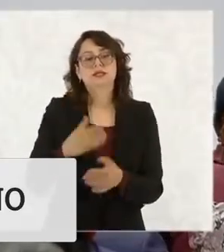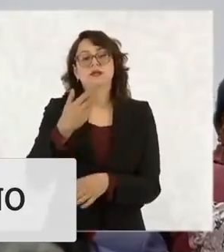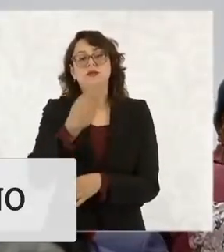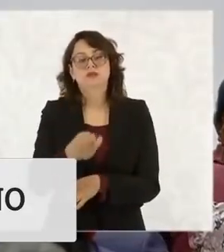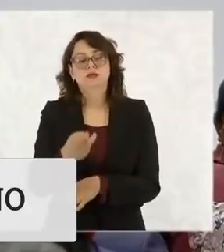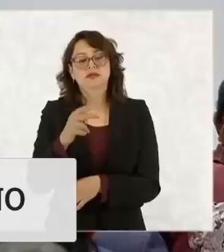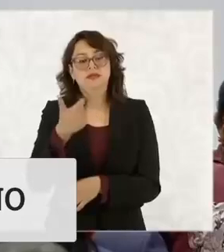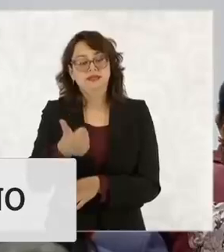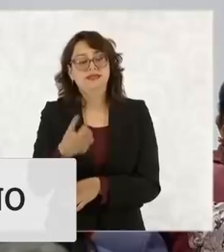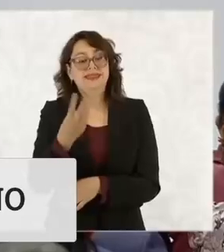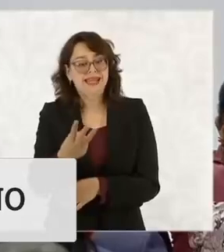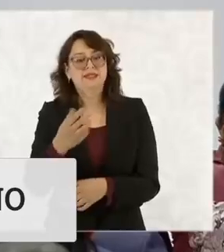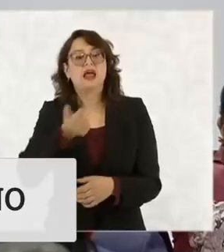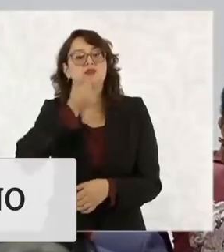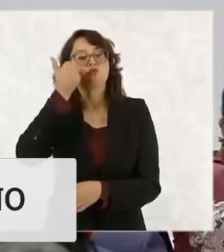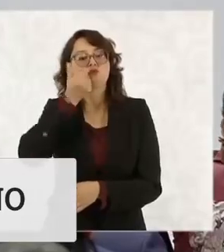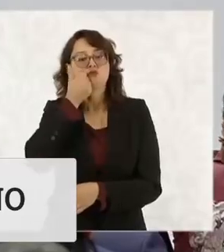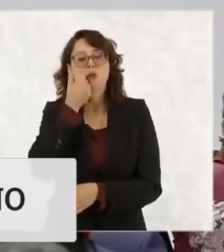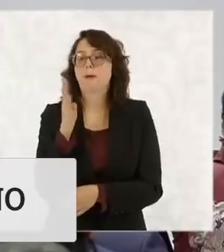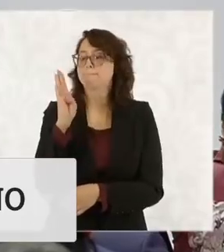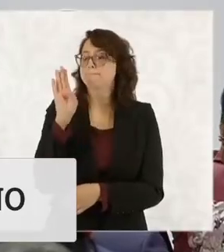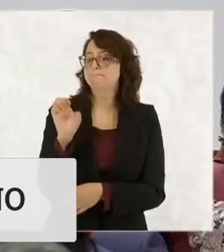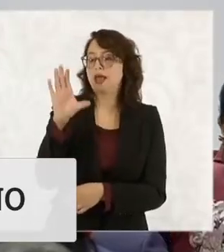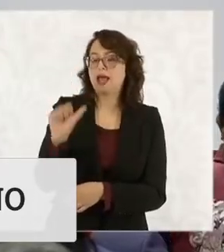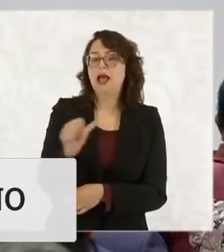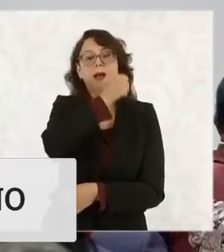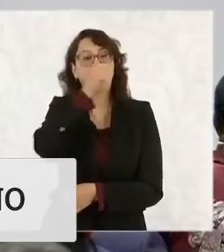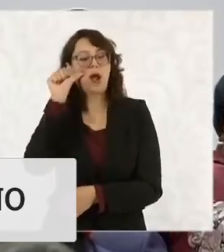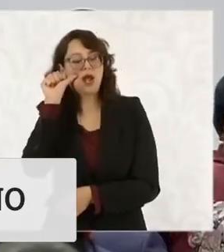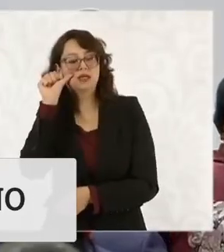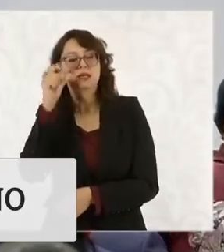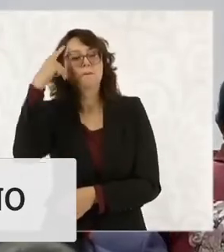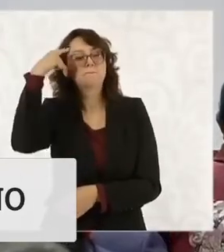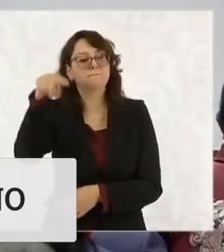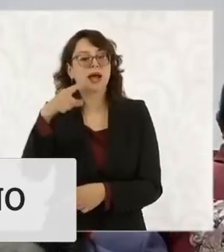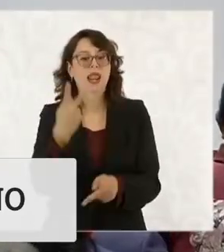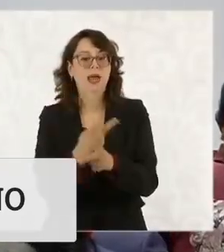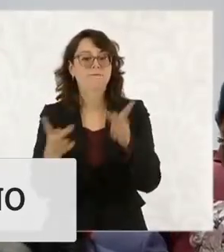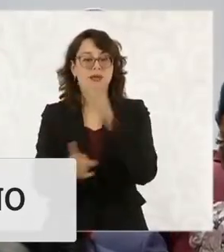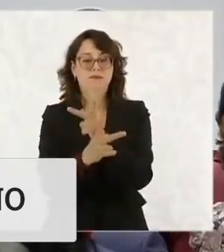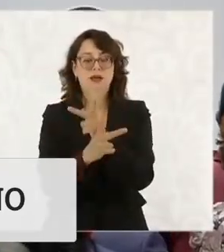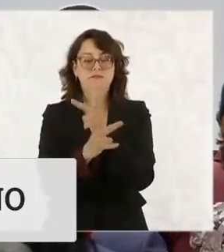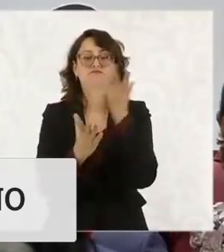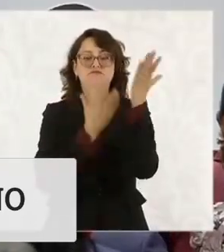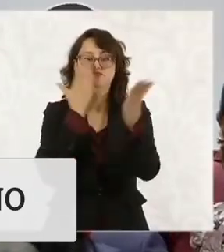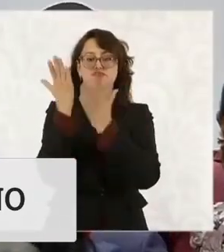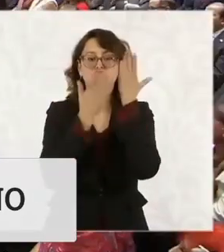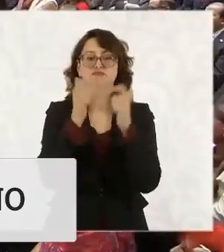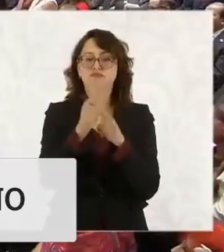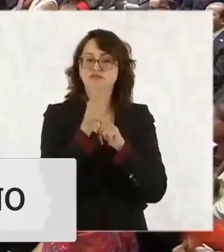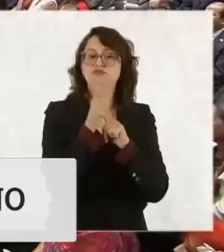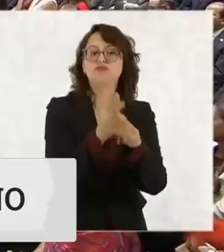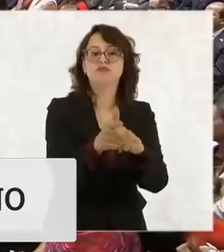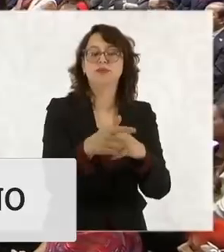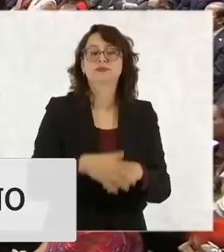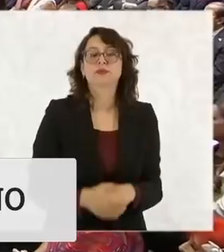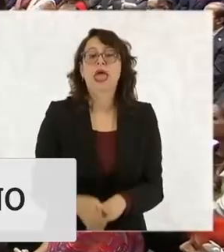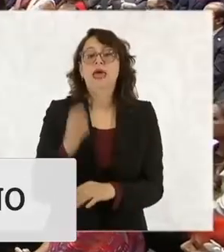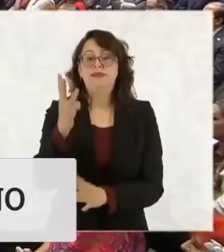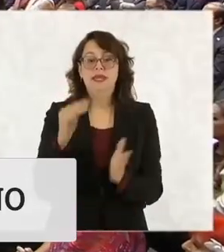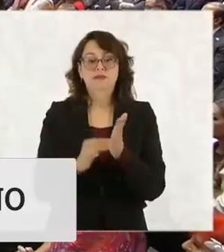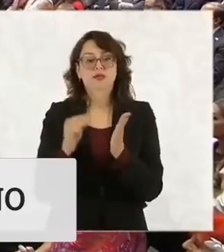3,861,153 estudiantes cuentan con la beca universal Benito Juárez para educación media superior.